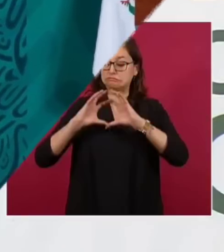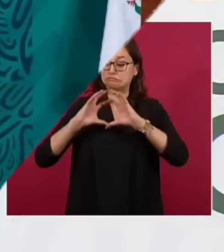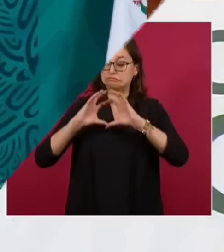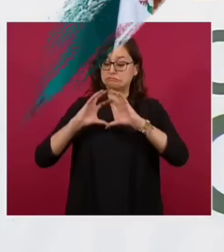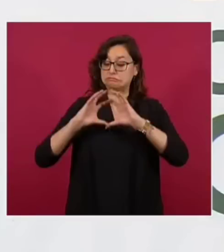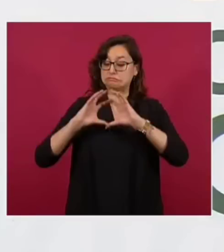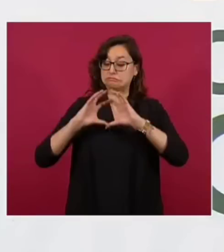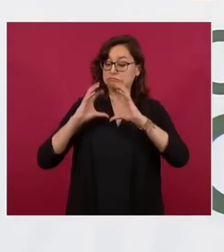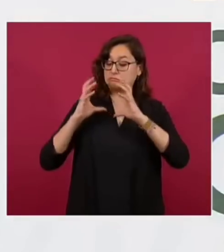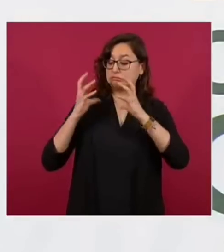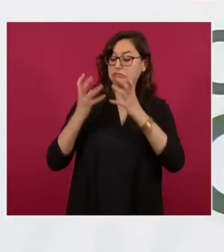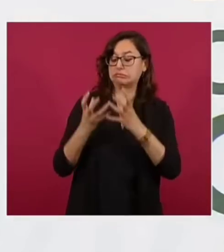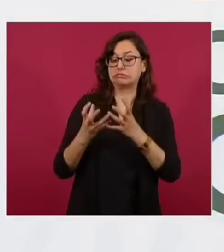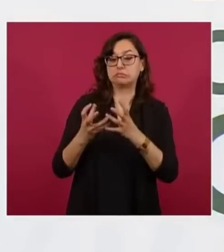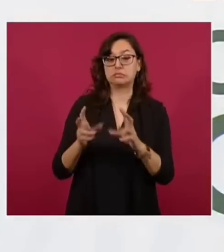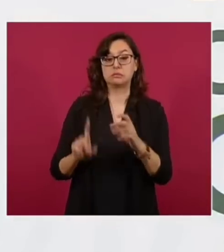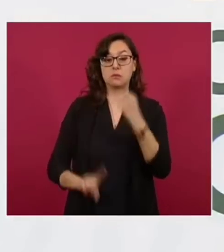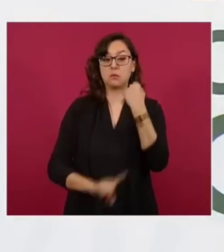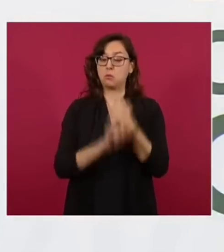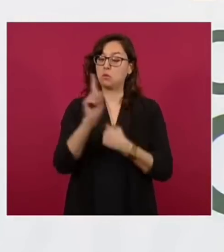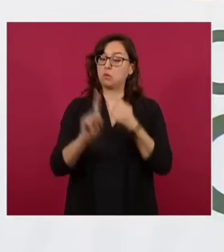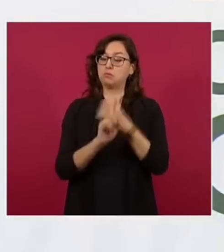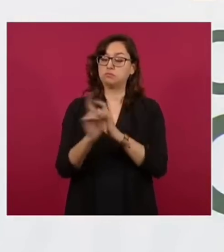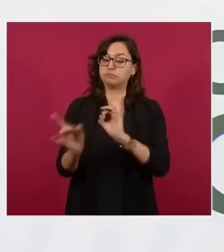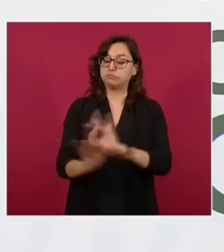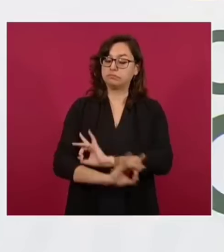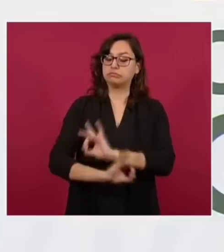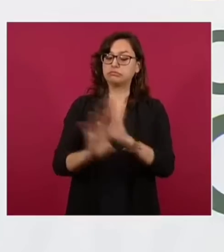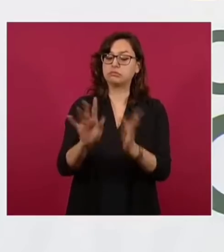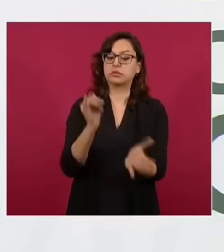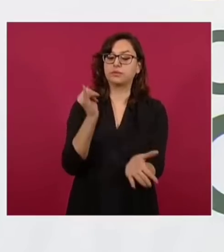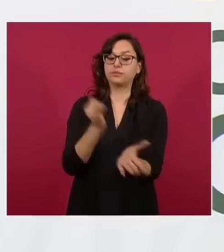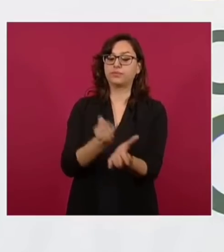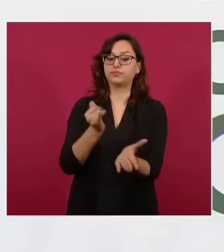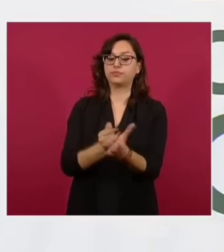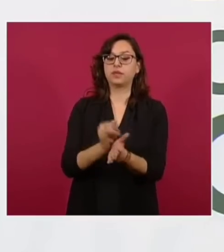se respete a los migrantes, que se los cuide como corresponde.